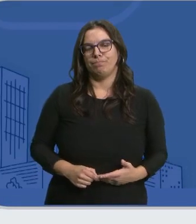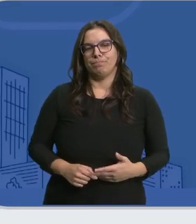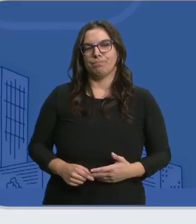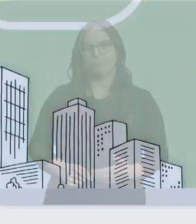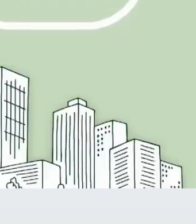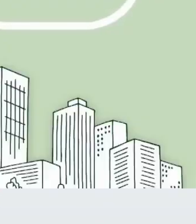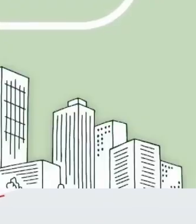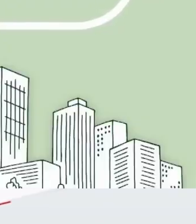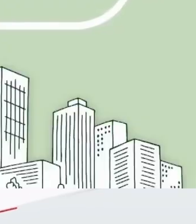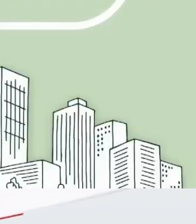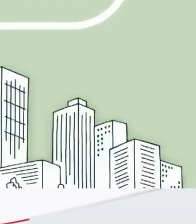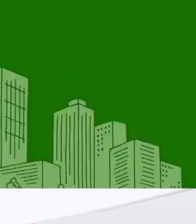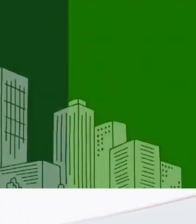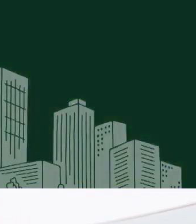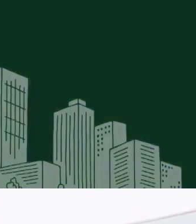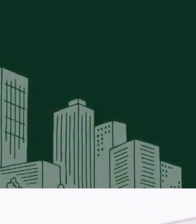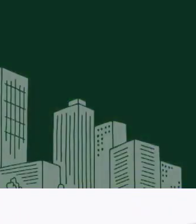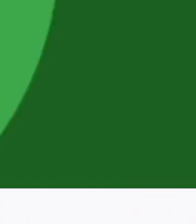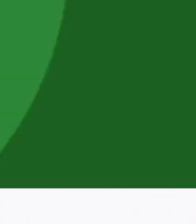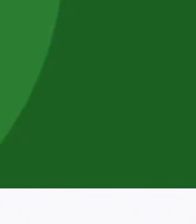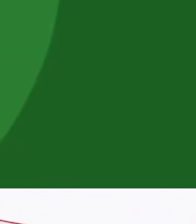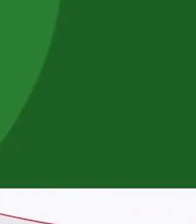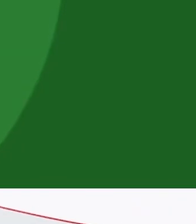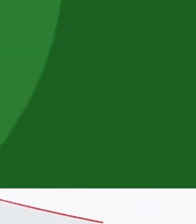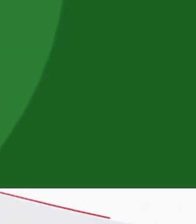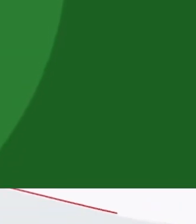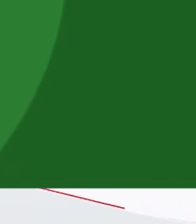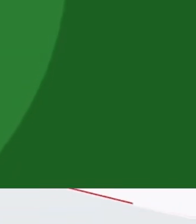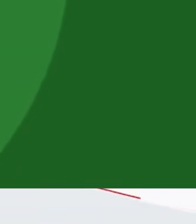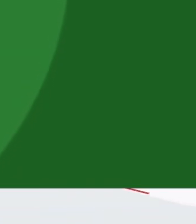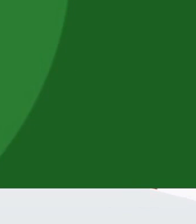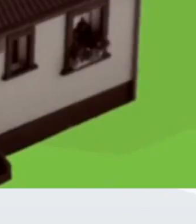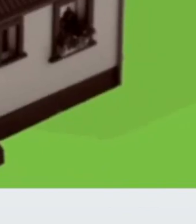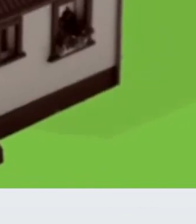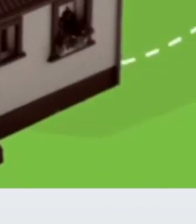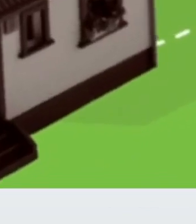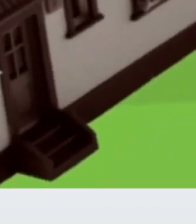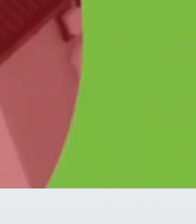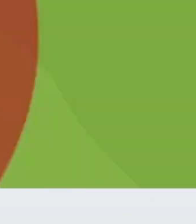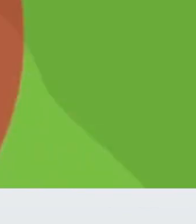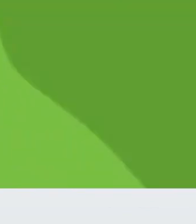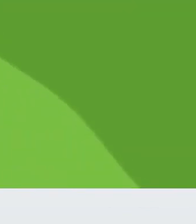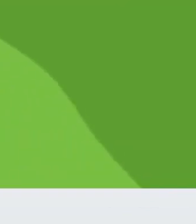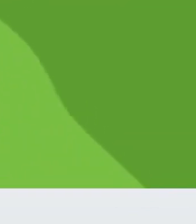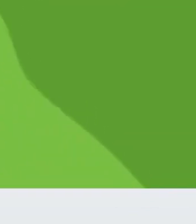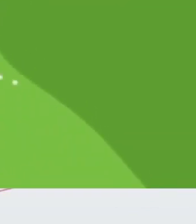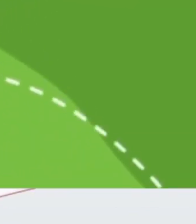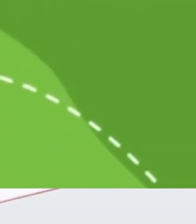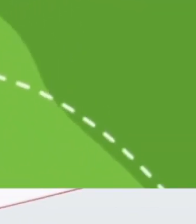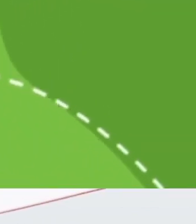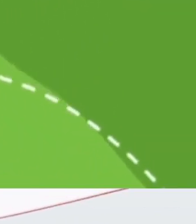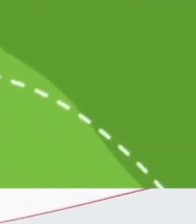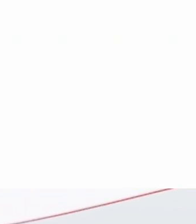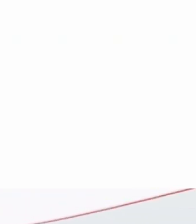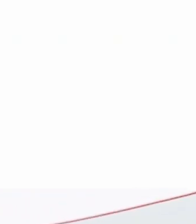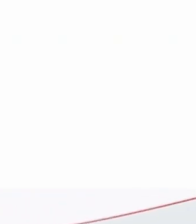Si estás buscando un banco que crea en ti, conecte contigo, entienda de dónde vienes y te